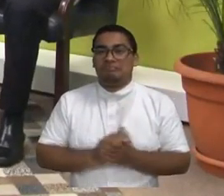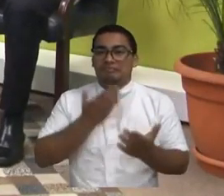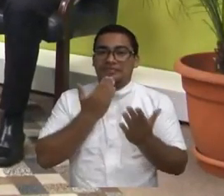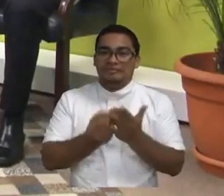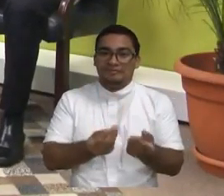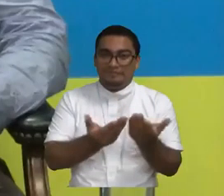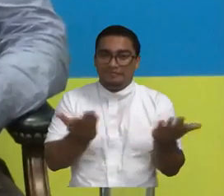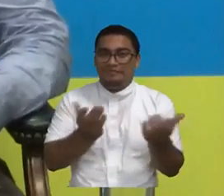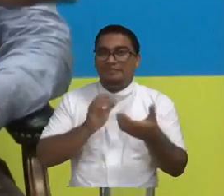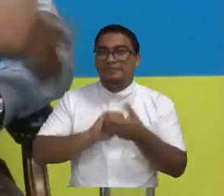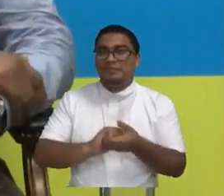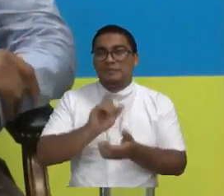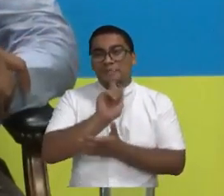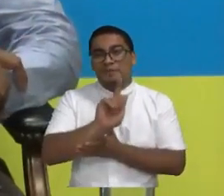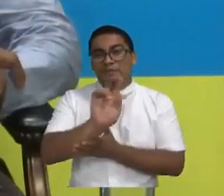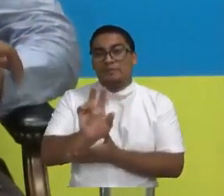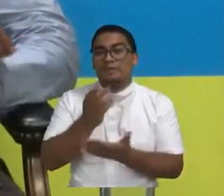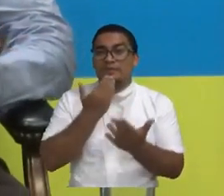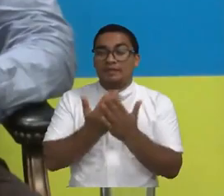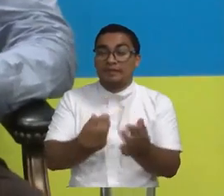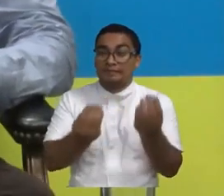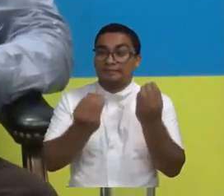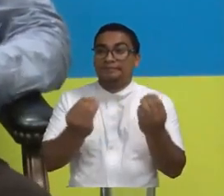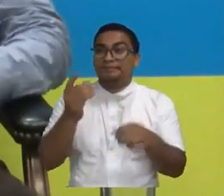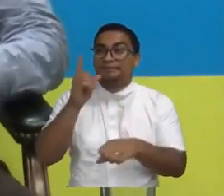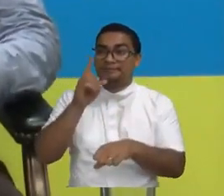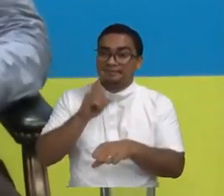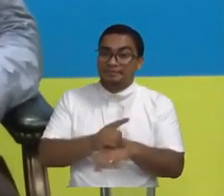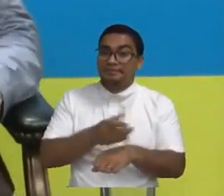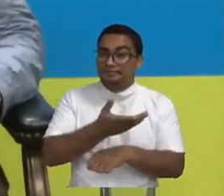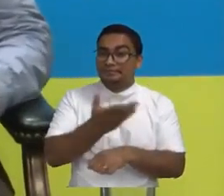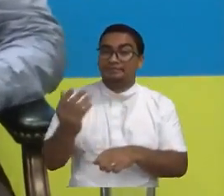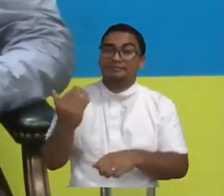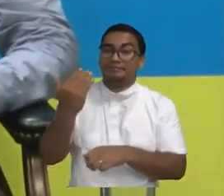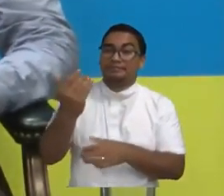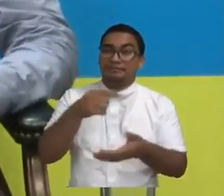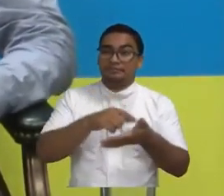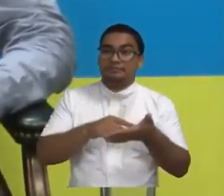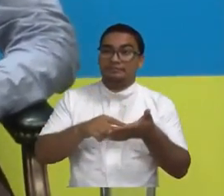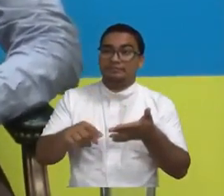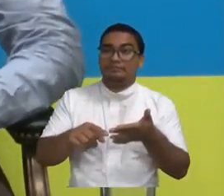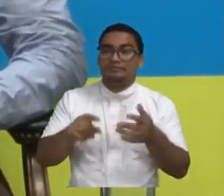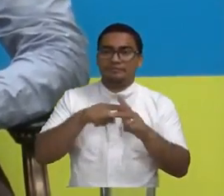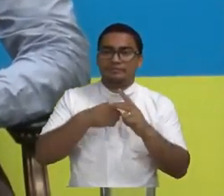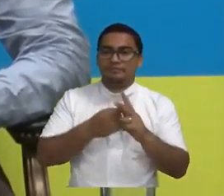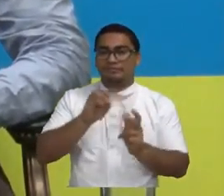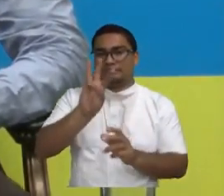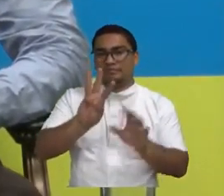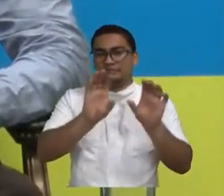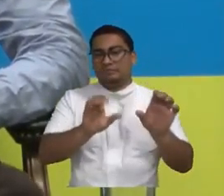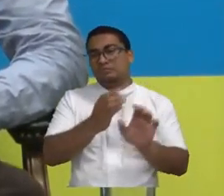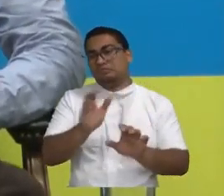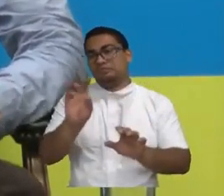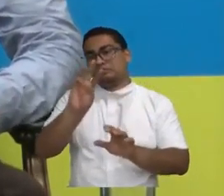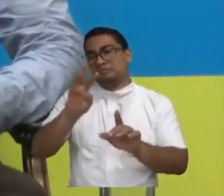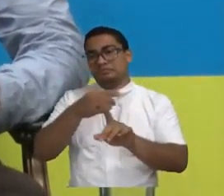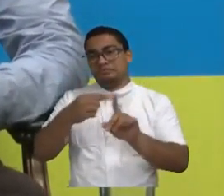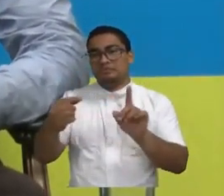Gracias, amigo televidente. Gracias, doctor, por claro habernos acompañado. Sí. Le invitamos la próxima semana, a partir de las 3 de la tarde, 3 y